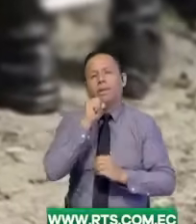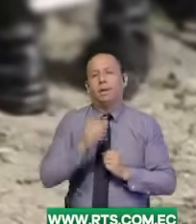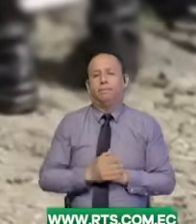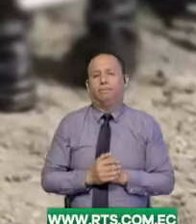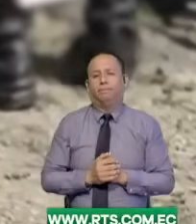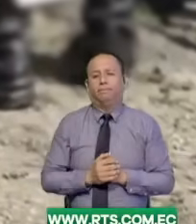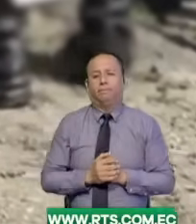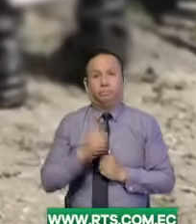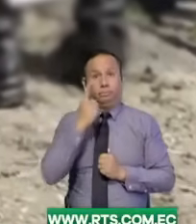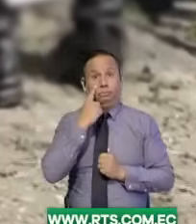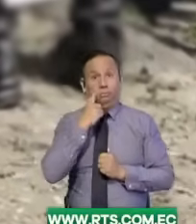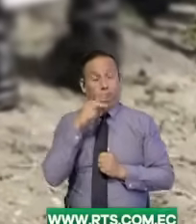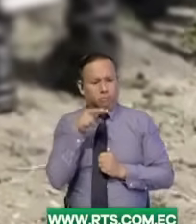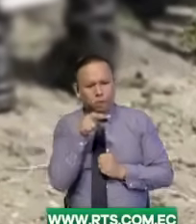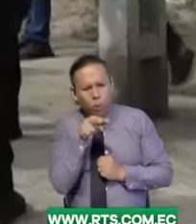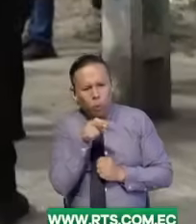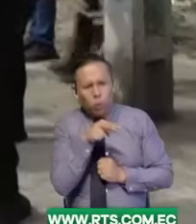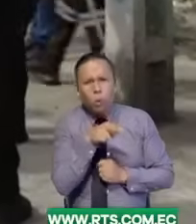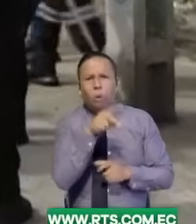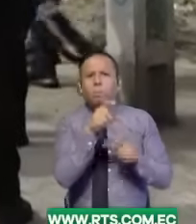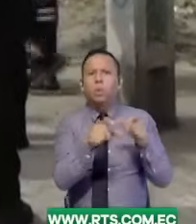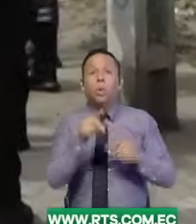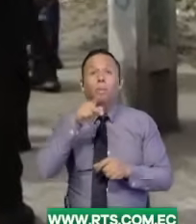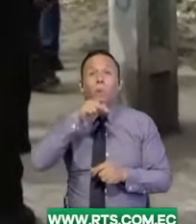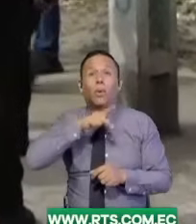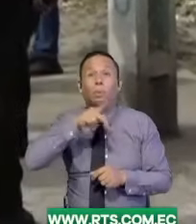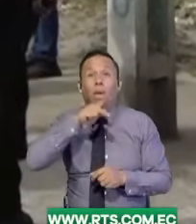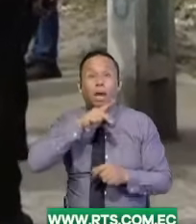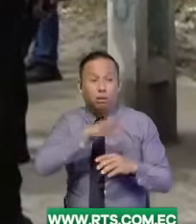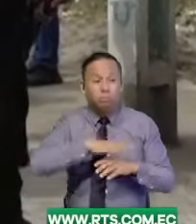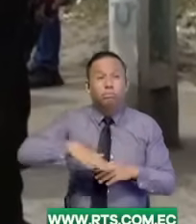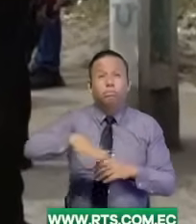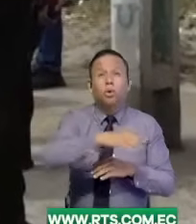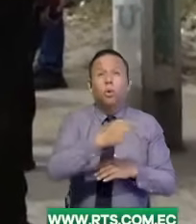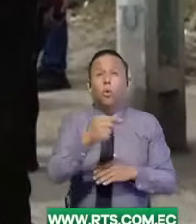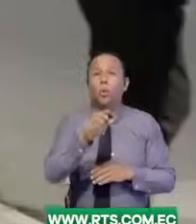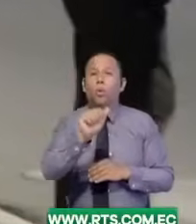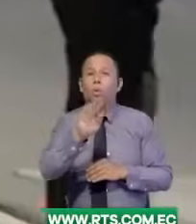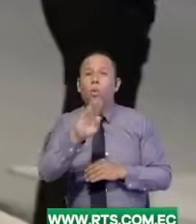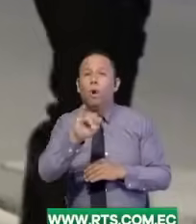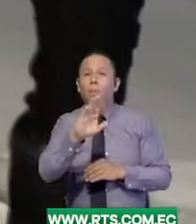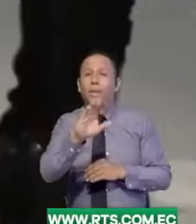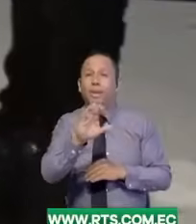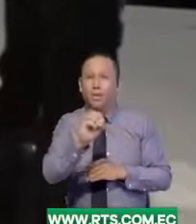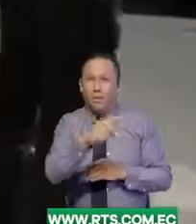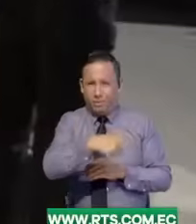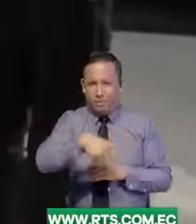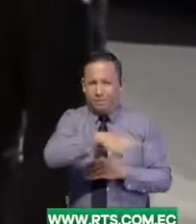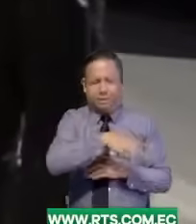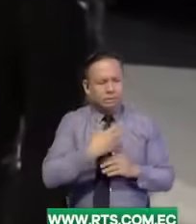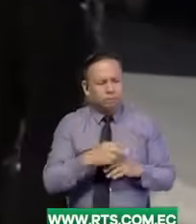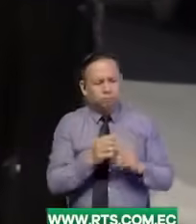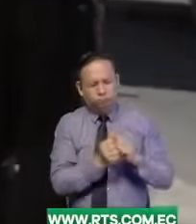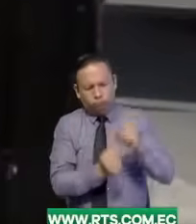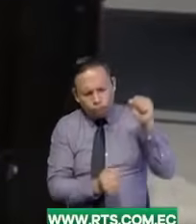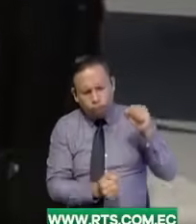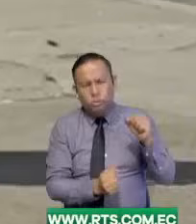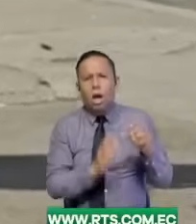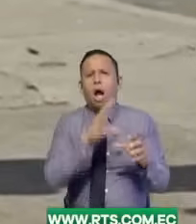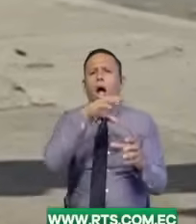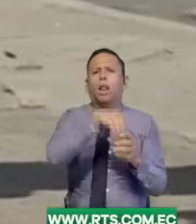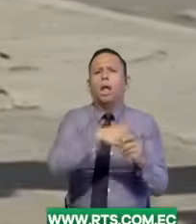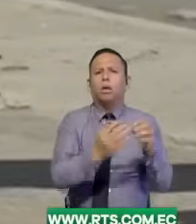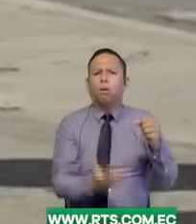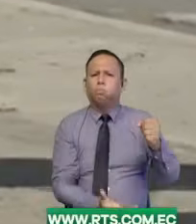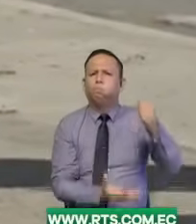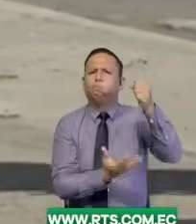Estupor causó el hallazgo de restos humanos en Puerto Viejo. En el sector del Guavito, en la calle 26 de septiembre, fue encontrado dentro de un saco de